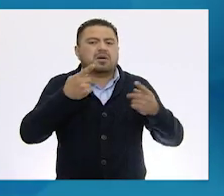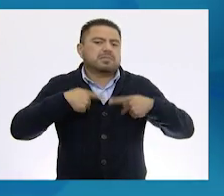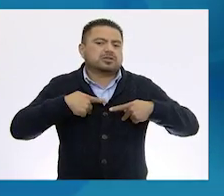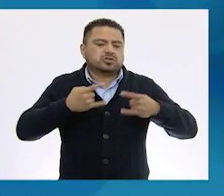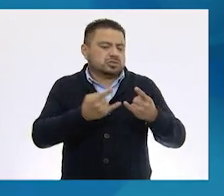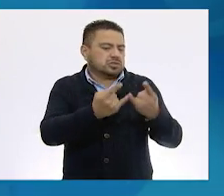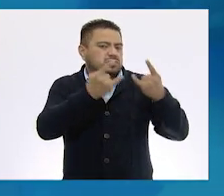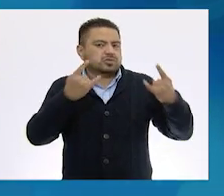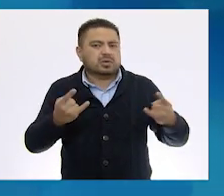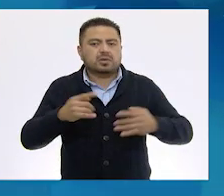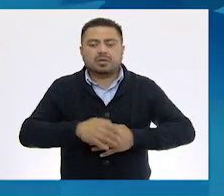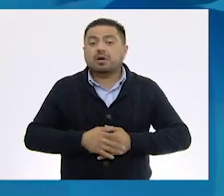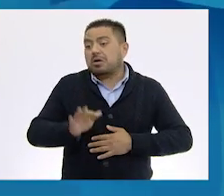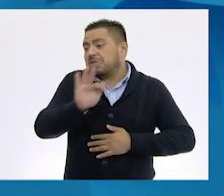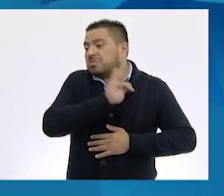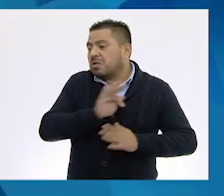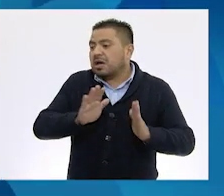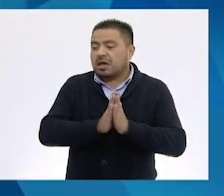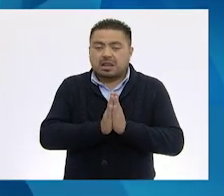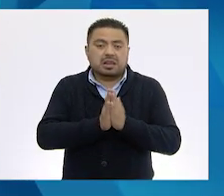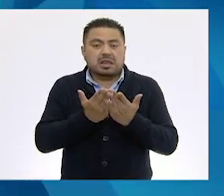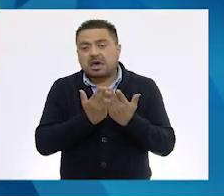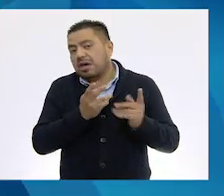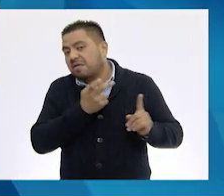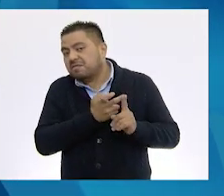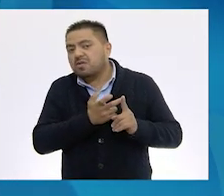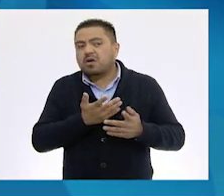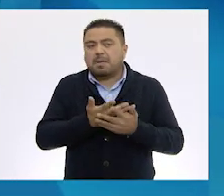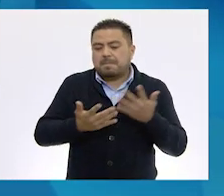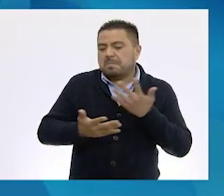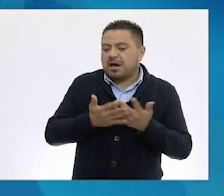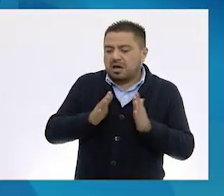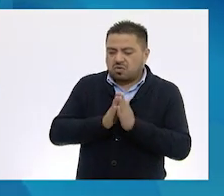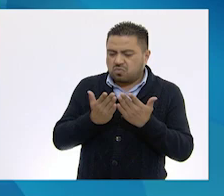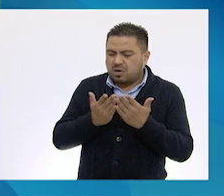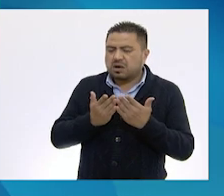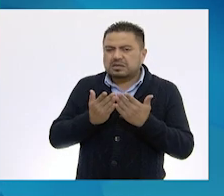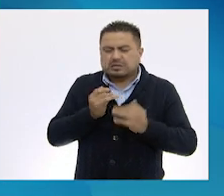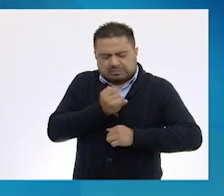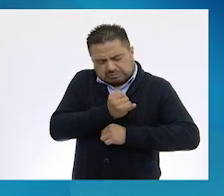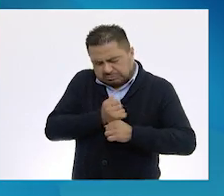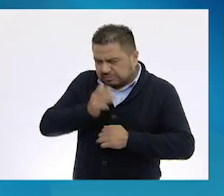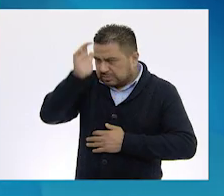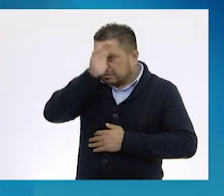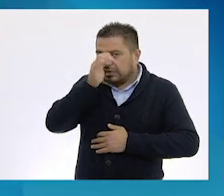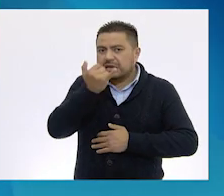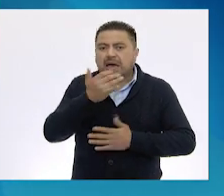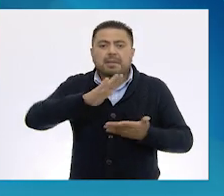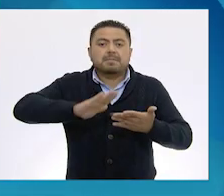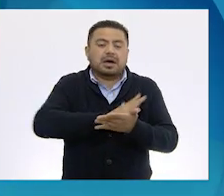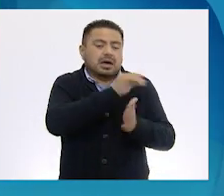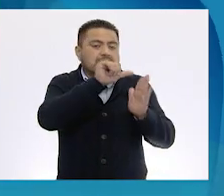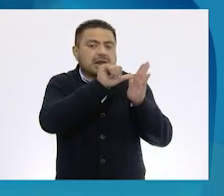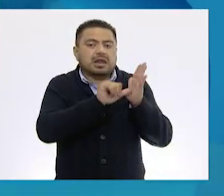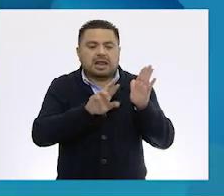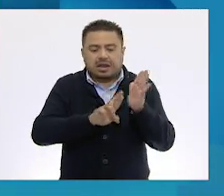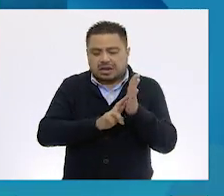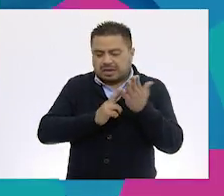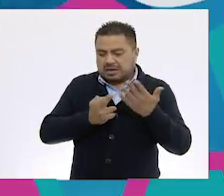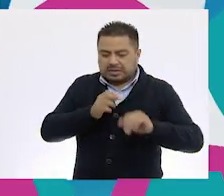historiadores. Pueden ser libros de texto, manuales, estudios científicos y artículos en